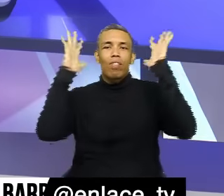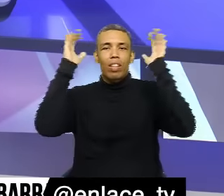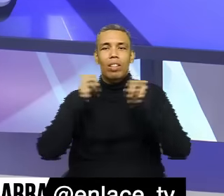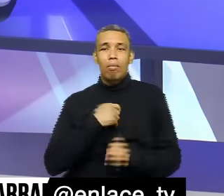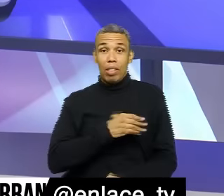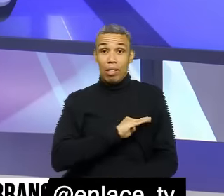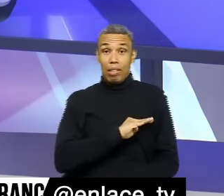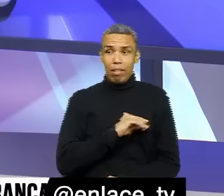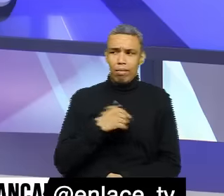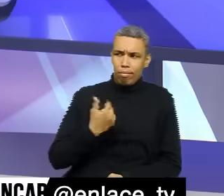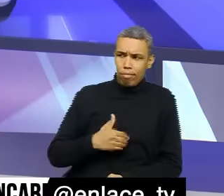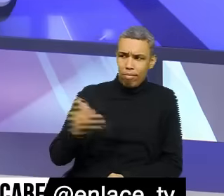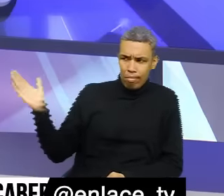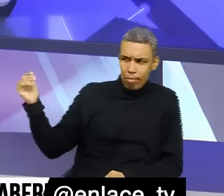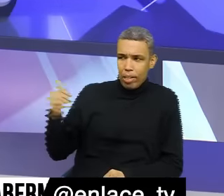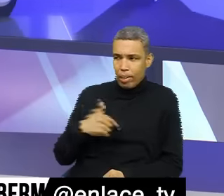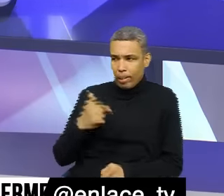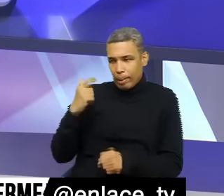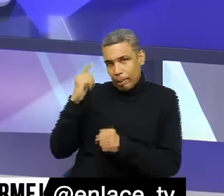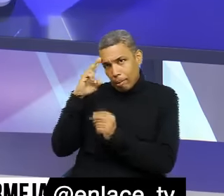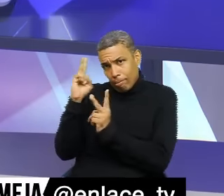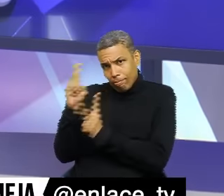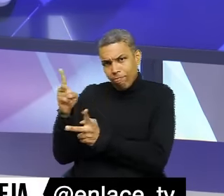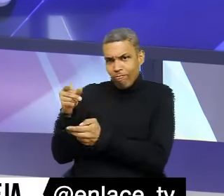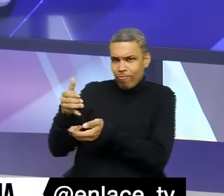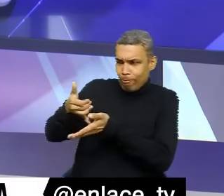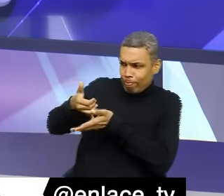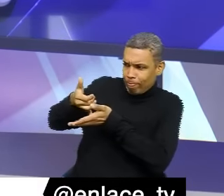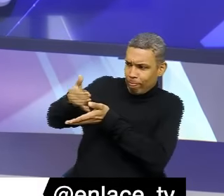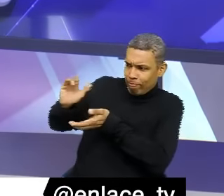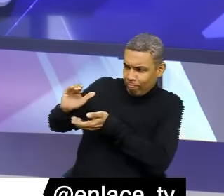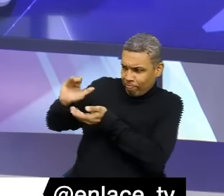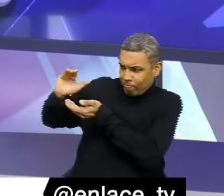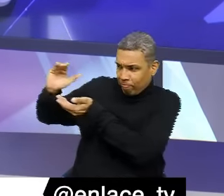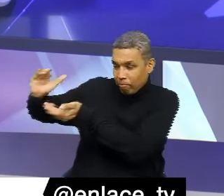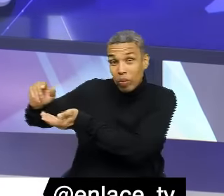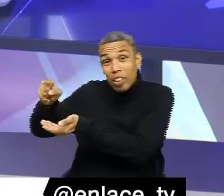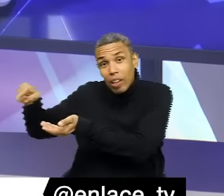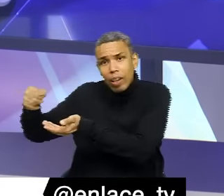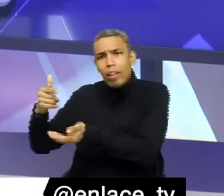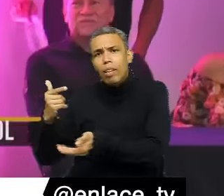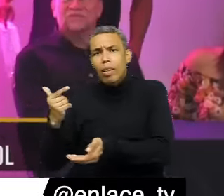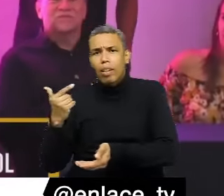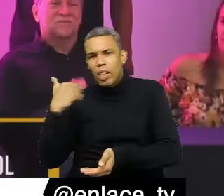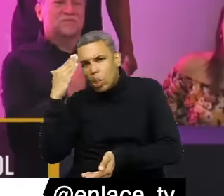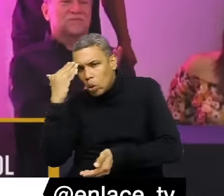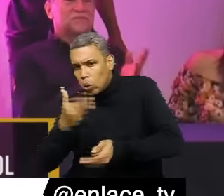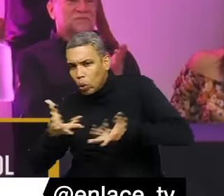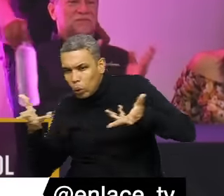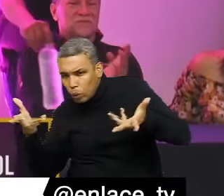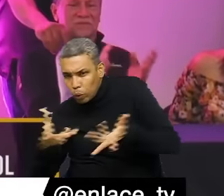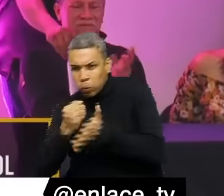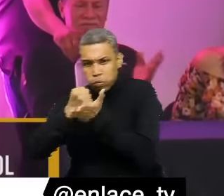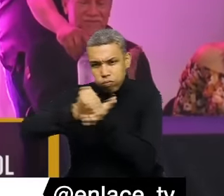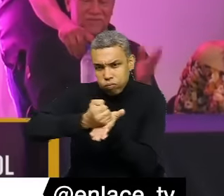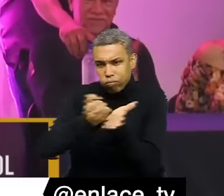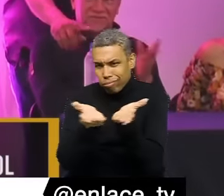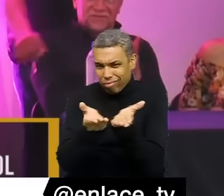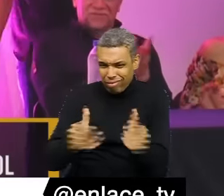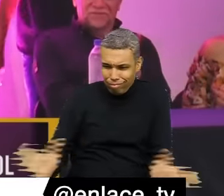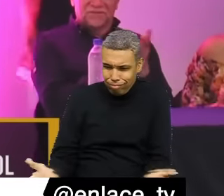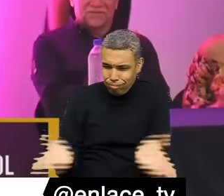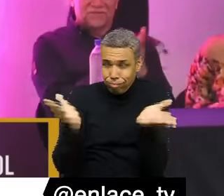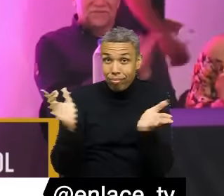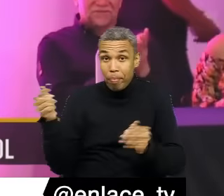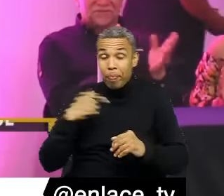Sonia Castro por su reconocimiento y trayectoria en la educación de la región. A Sonia Ángela Castro le tomó por sorpresa